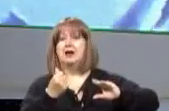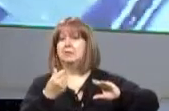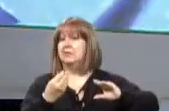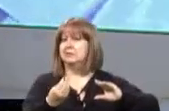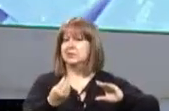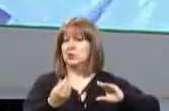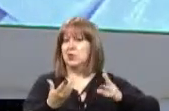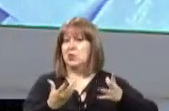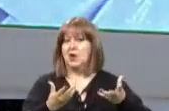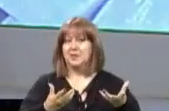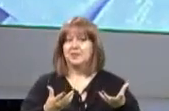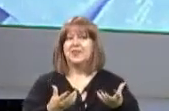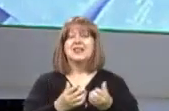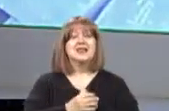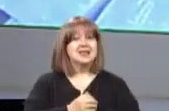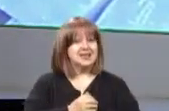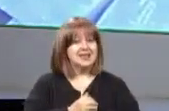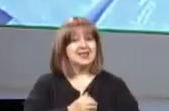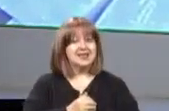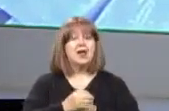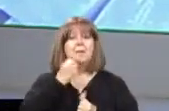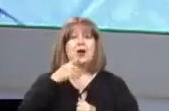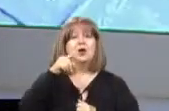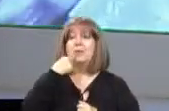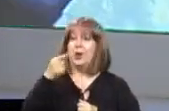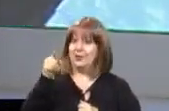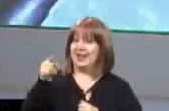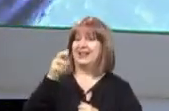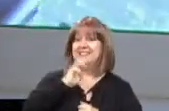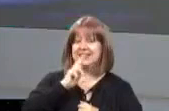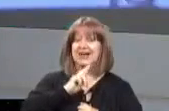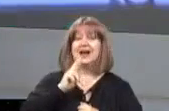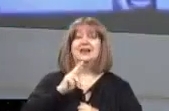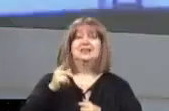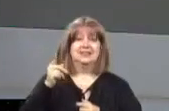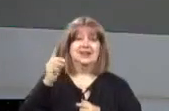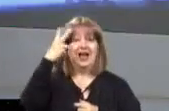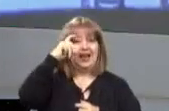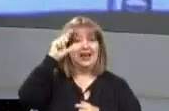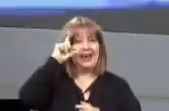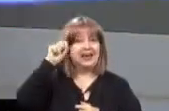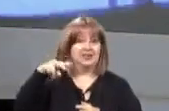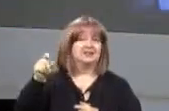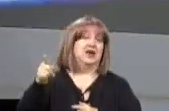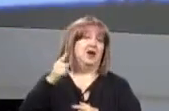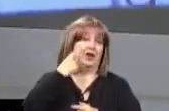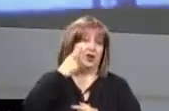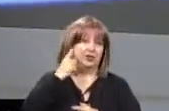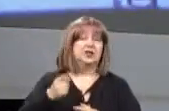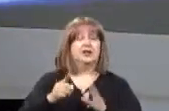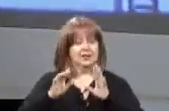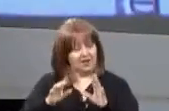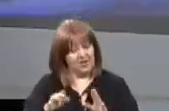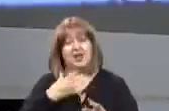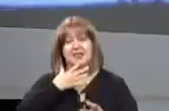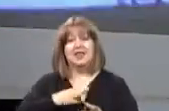es el teléfono claro, de Elena. Claro. Agenda el teléfono de Elena. Entonces, no, pero sí eso es empezar y eso que les pasa a ustedes les pasa a la mayoría.